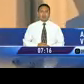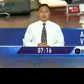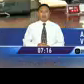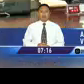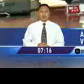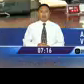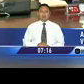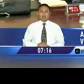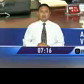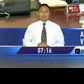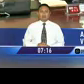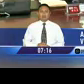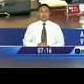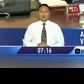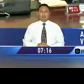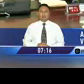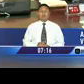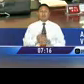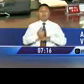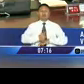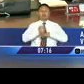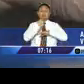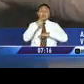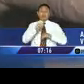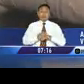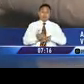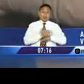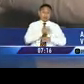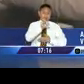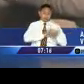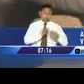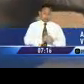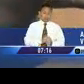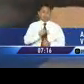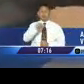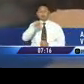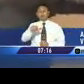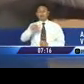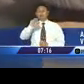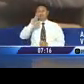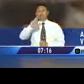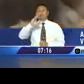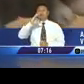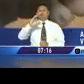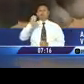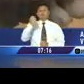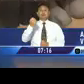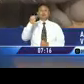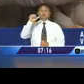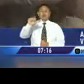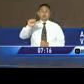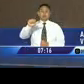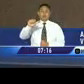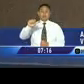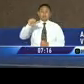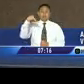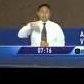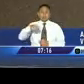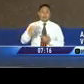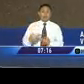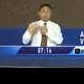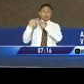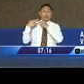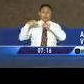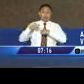país. Autoridades indicaron que previo a la autorización, la Agencia de Regulación de Control y Vigilancia Sanitaria, ARSA, será la encargada